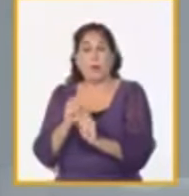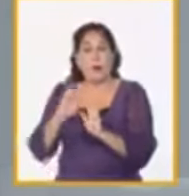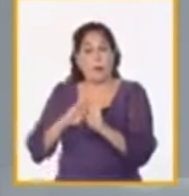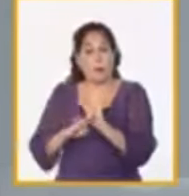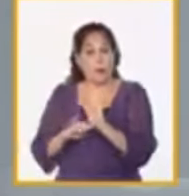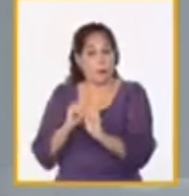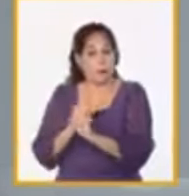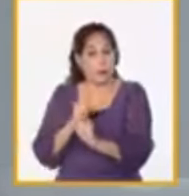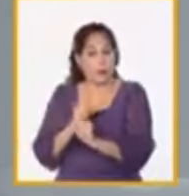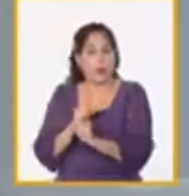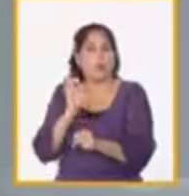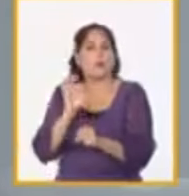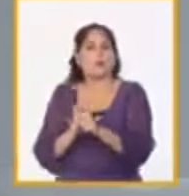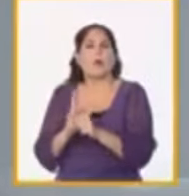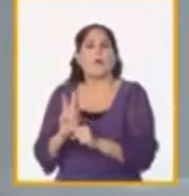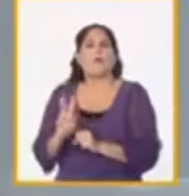iniciado